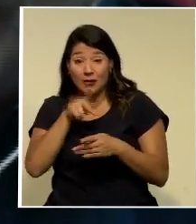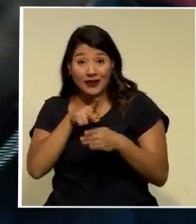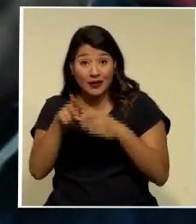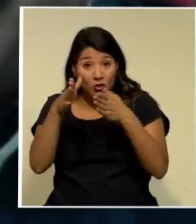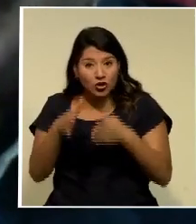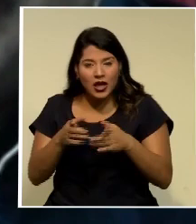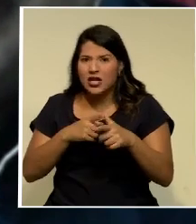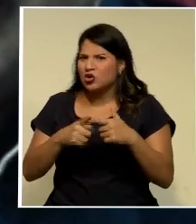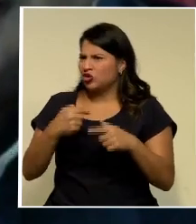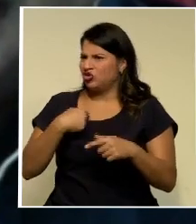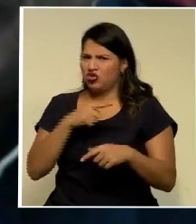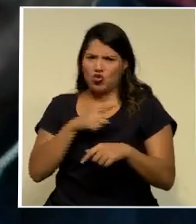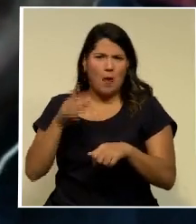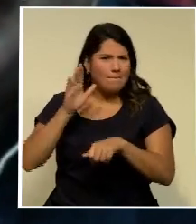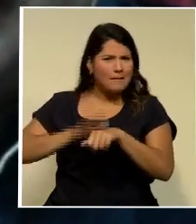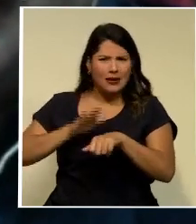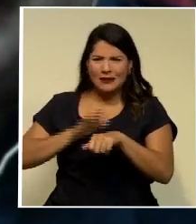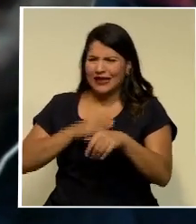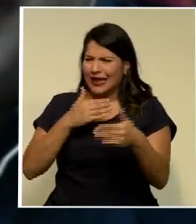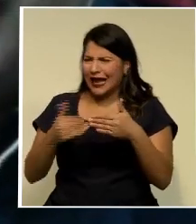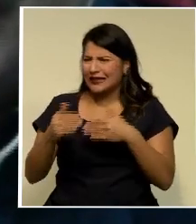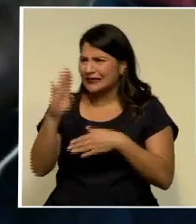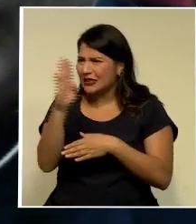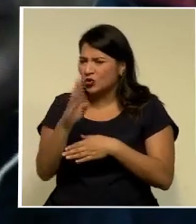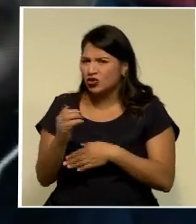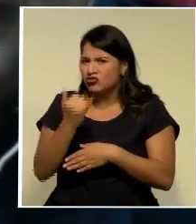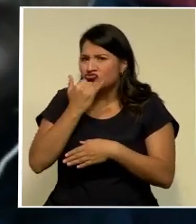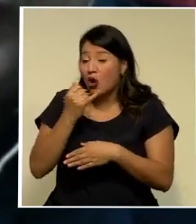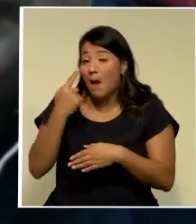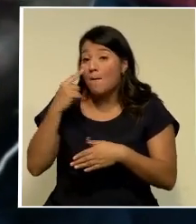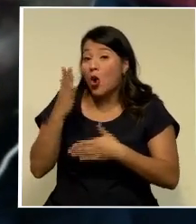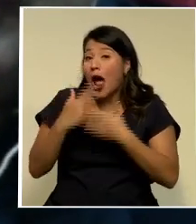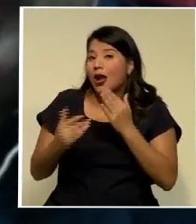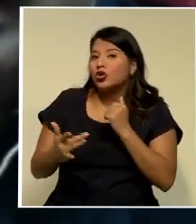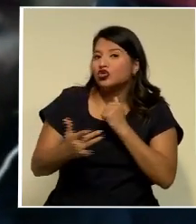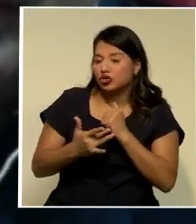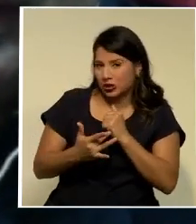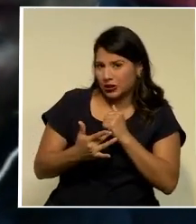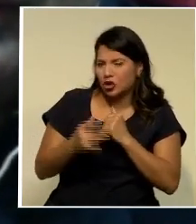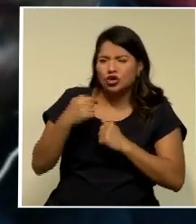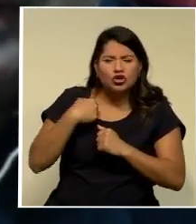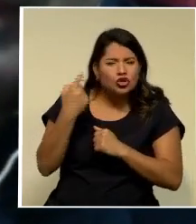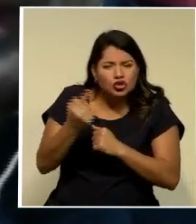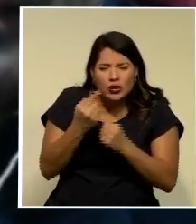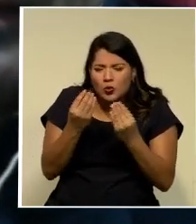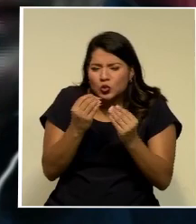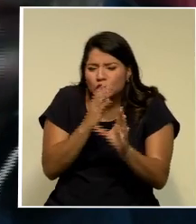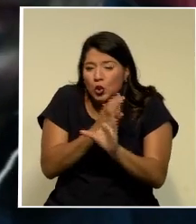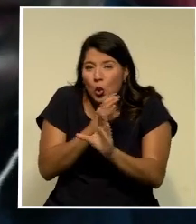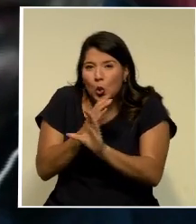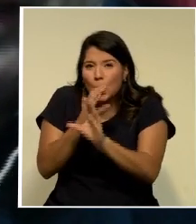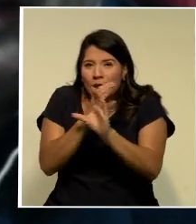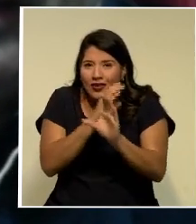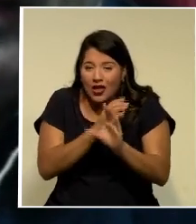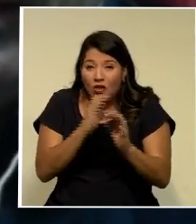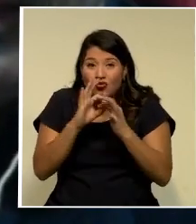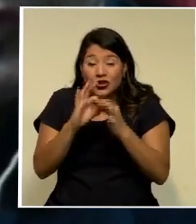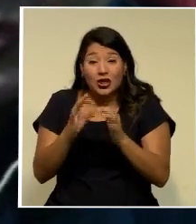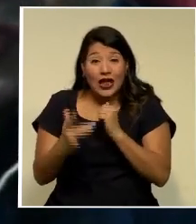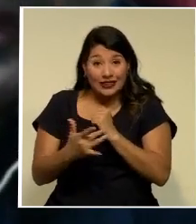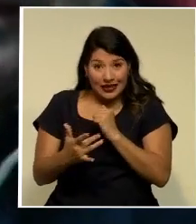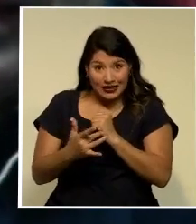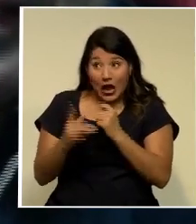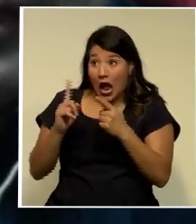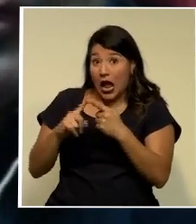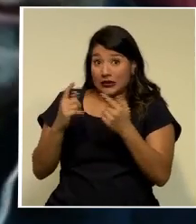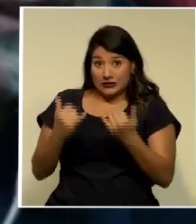no me lo permití casi que nunca. Siempre era muy meticuloso con toda esa parte, digamos, de la técnica. Lo soy